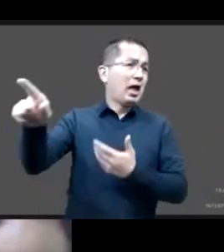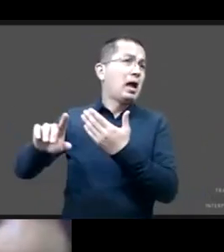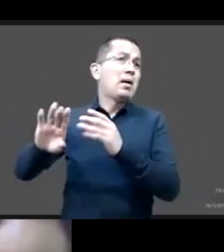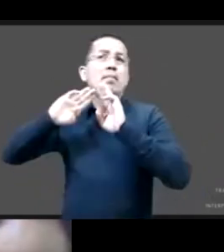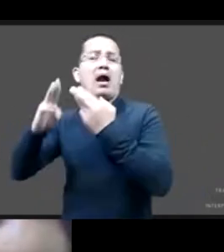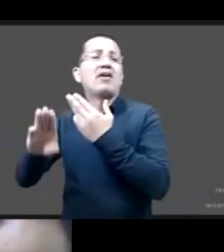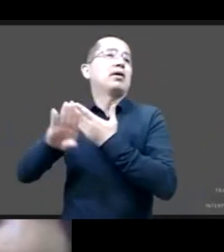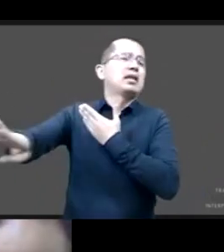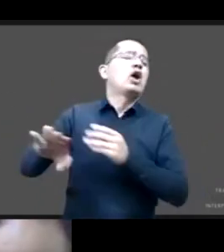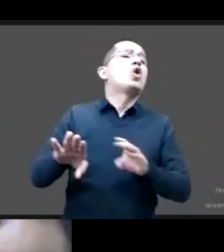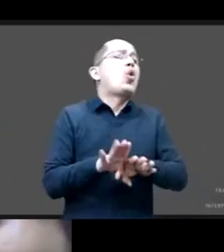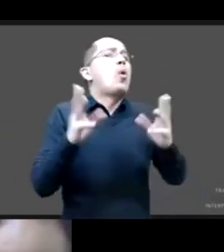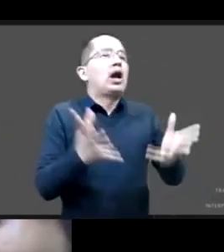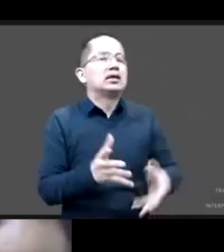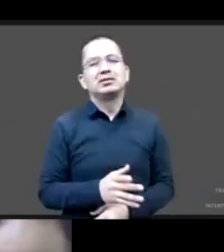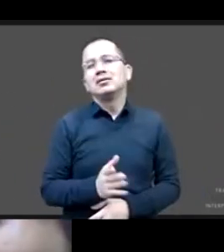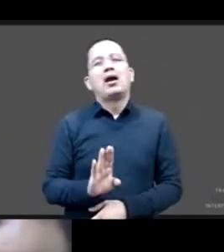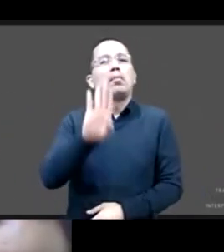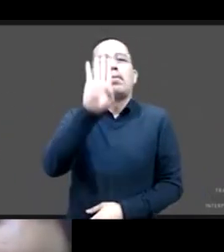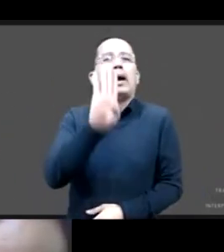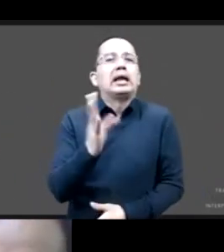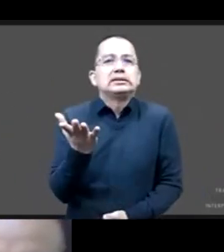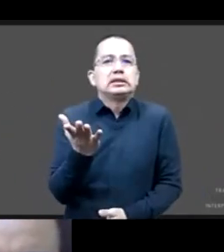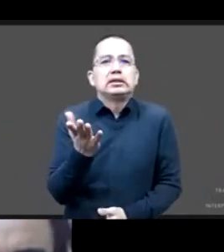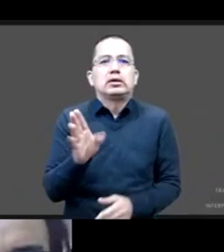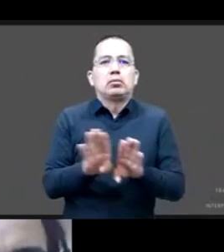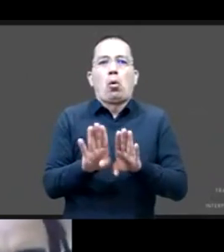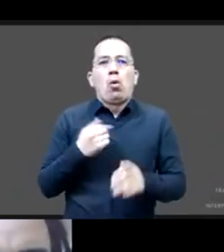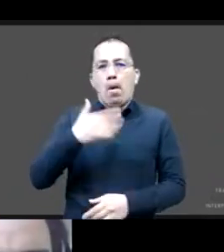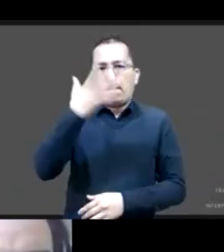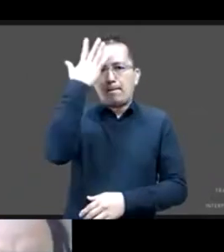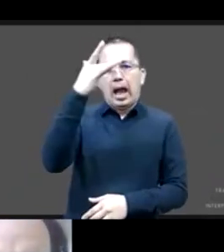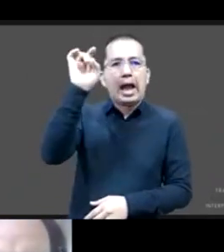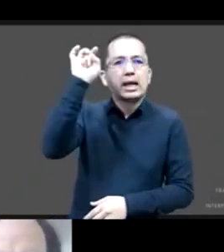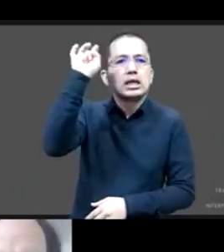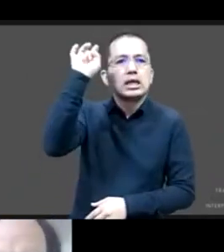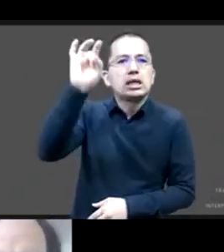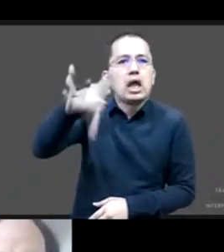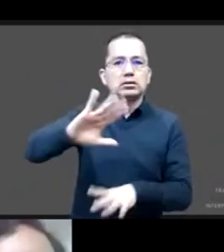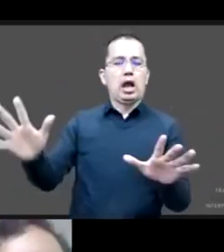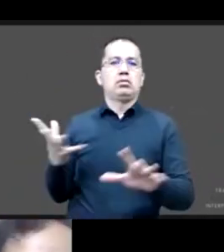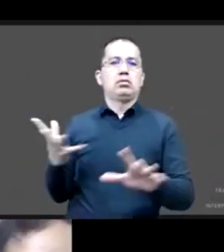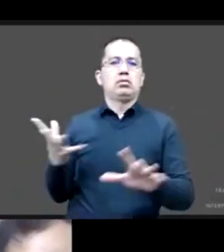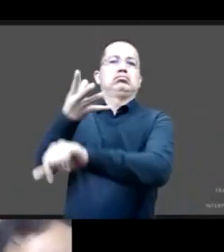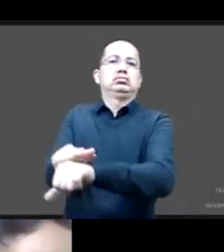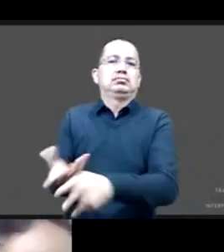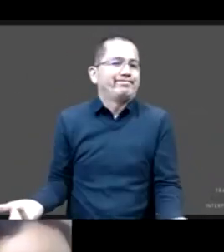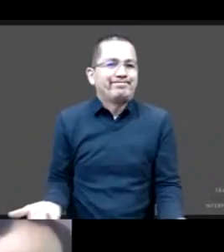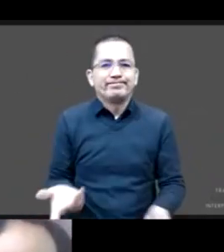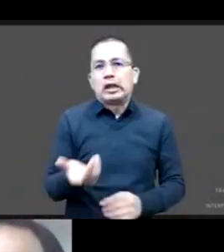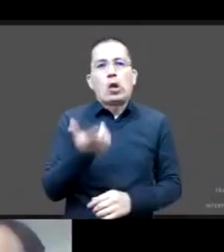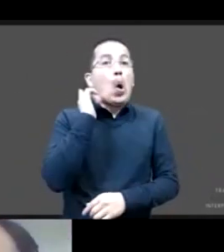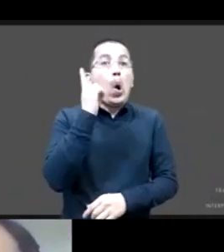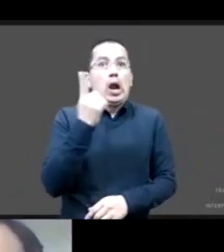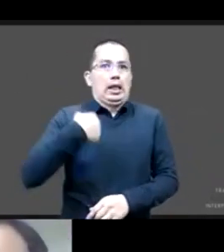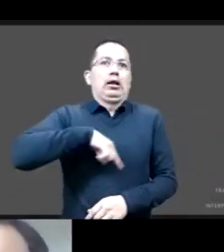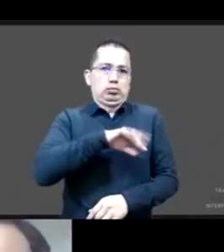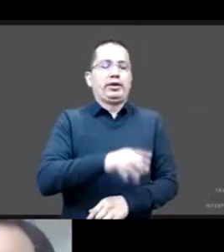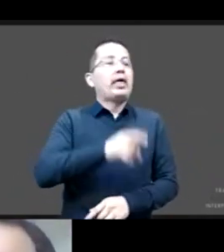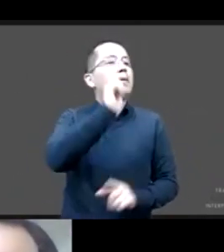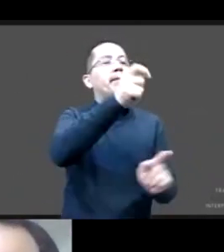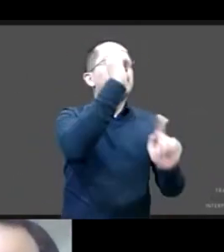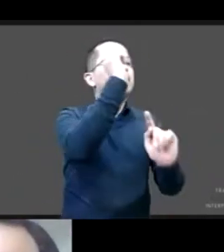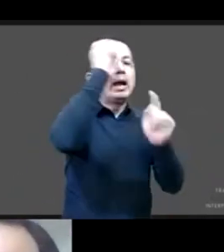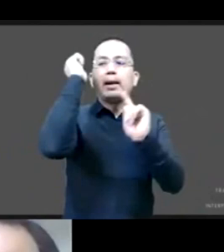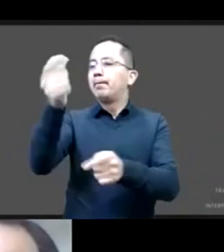como ojalá tuviéramos la bolita mágica todos ¿verdad? para poder decir esta es la fórmula mágica sin embargo